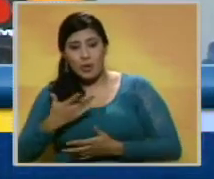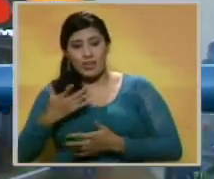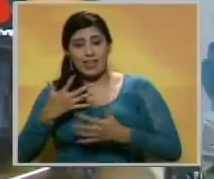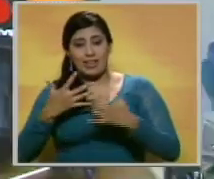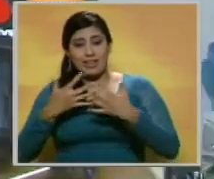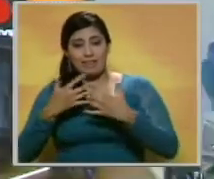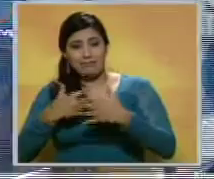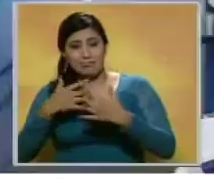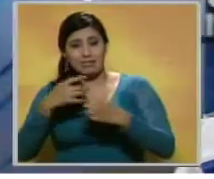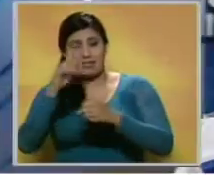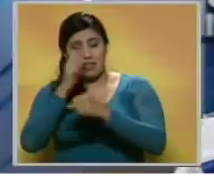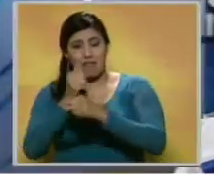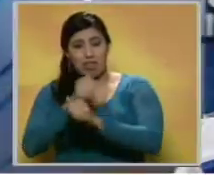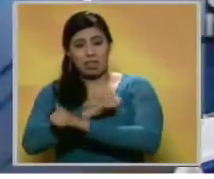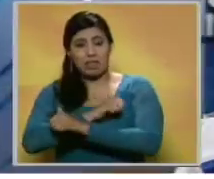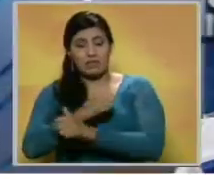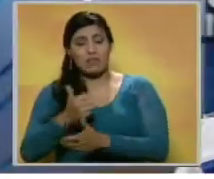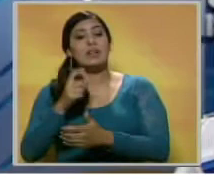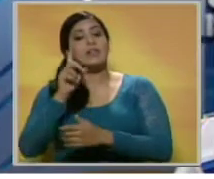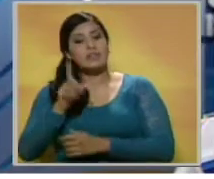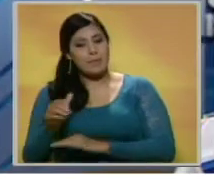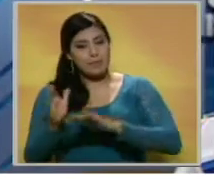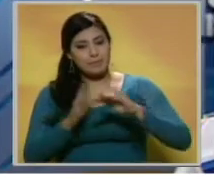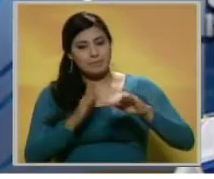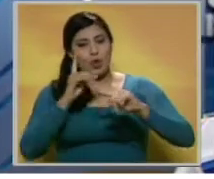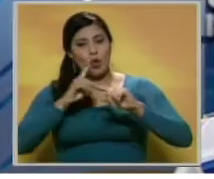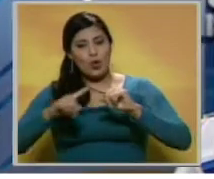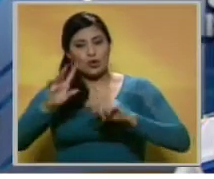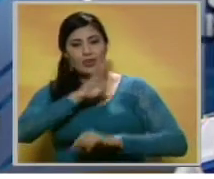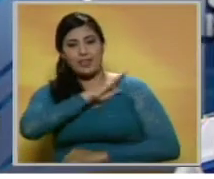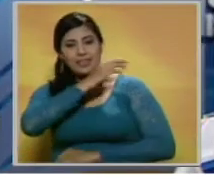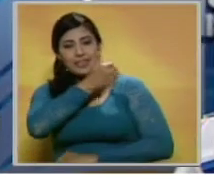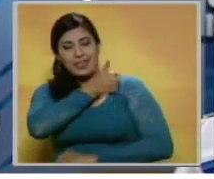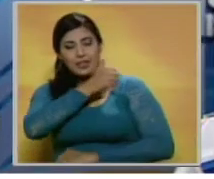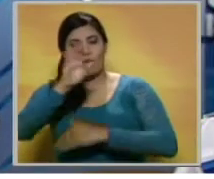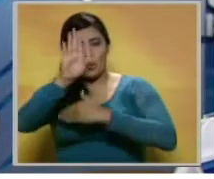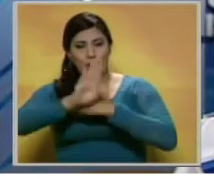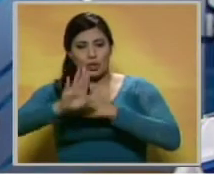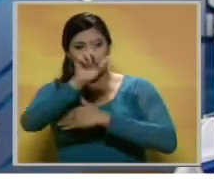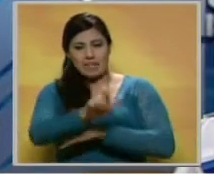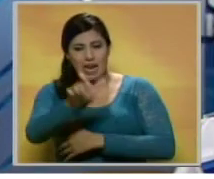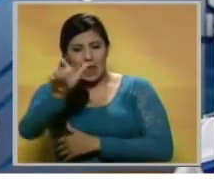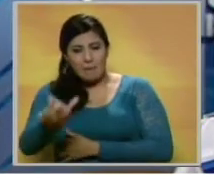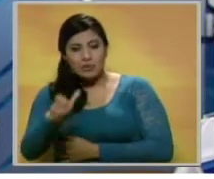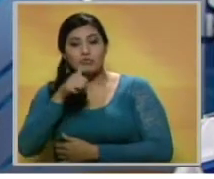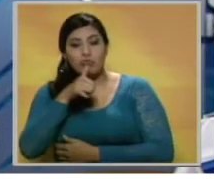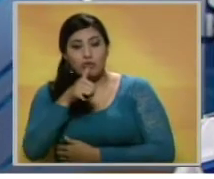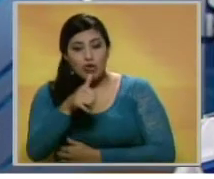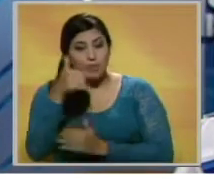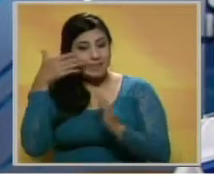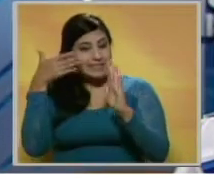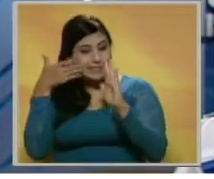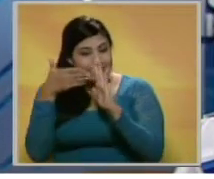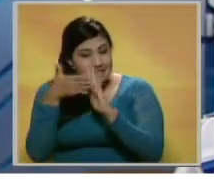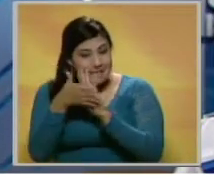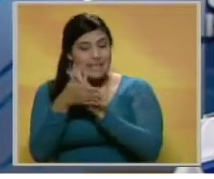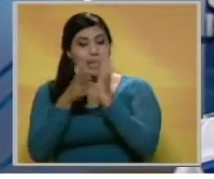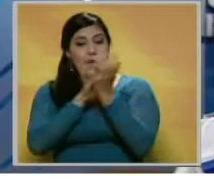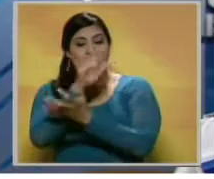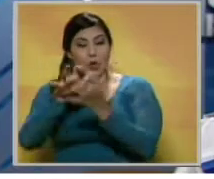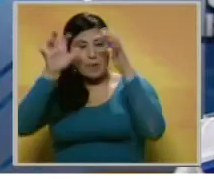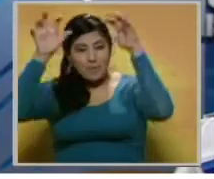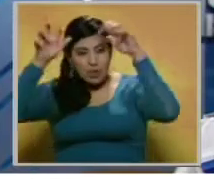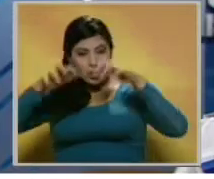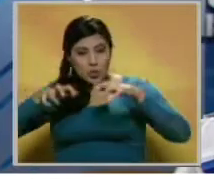industria cervecera. El director nacional de Protección Civil, Luis Díaz Curbelo, informó sobre la situación que han generado las